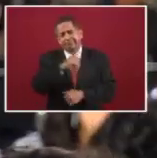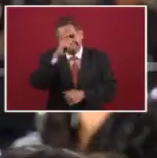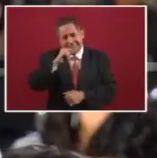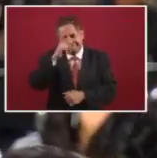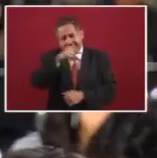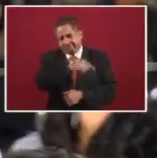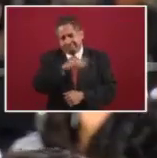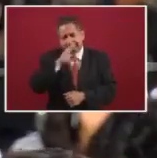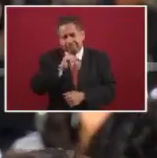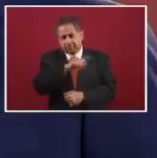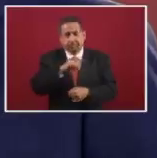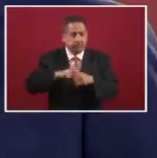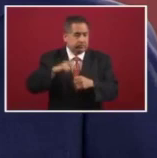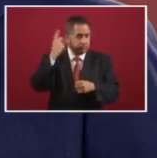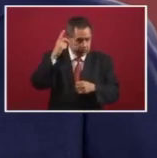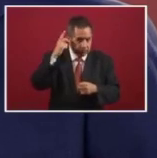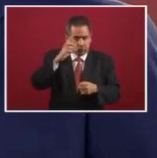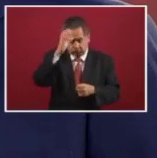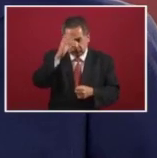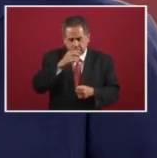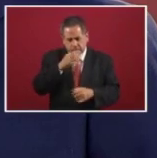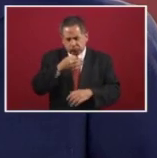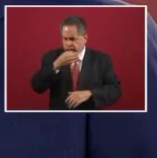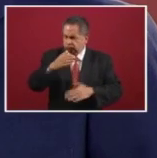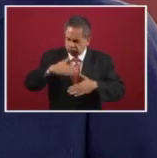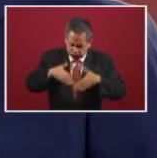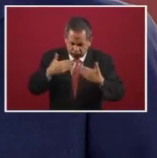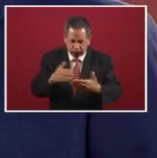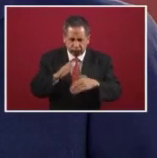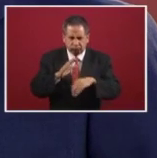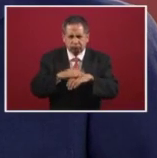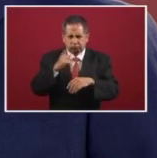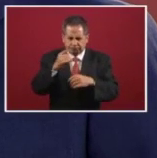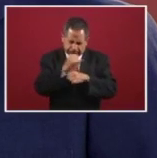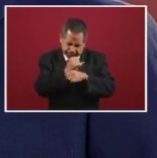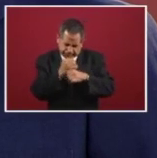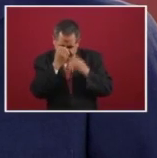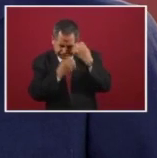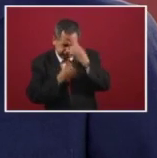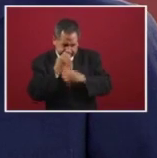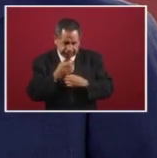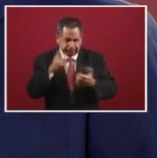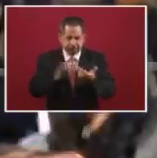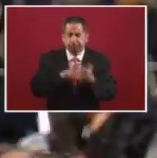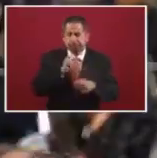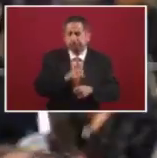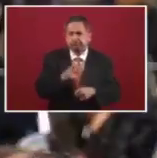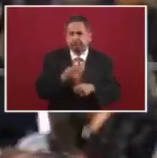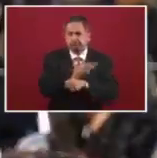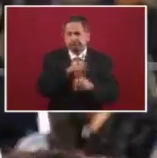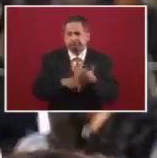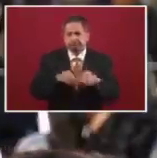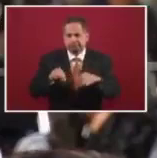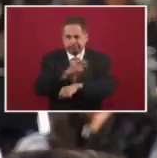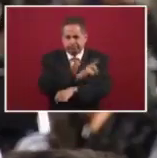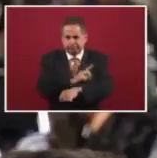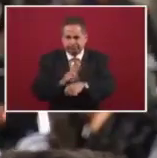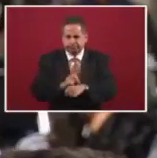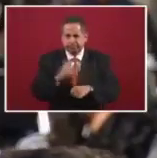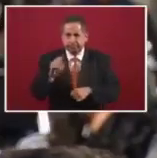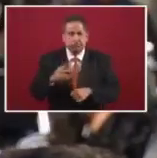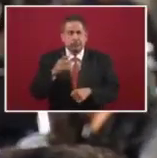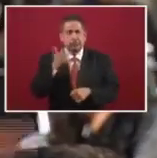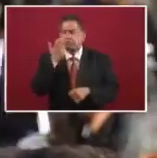laguna, en Durango y en Coahuila. Eso sí se lo digo para que hagan una auditoría sobre el trabajo de los delegados. Que no se